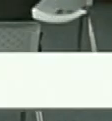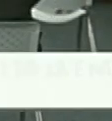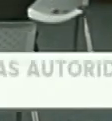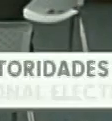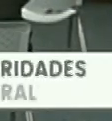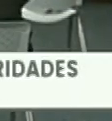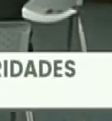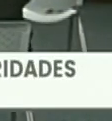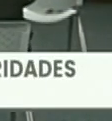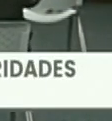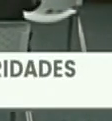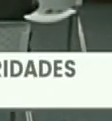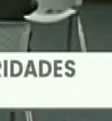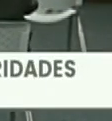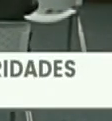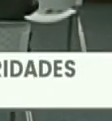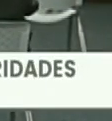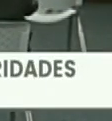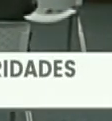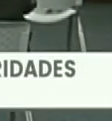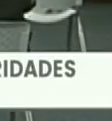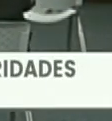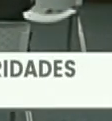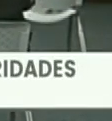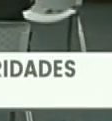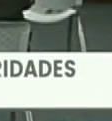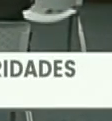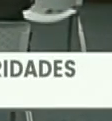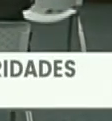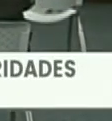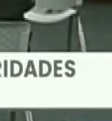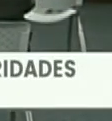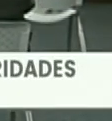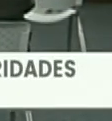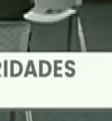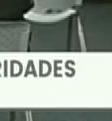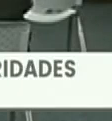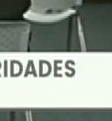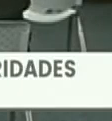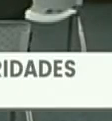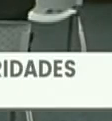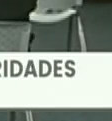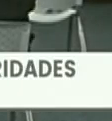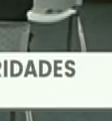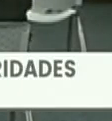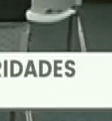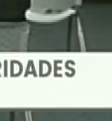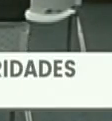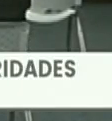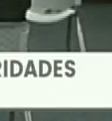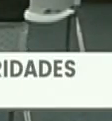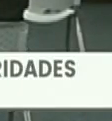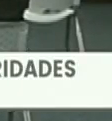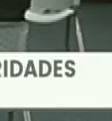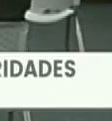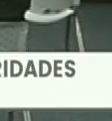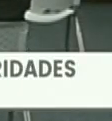a quitarme el tapaboca para garantizar una mejor comunicación.